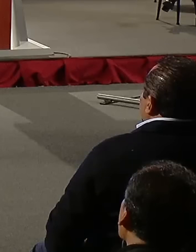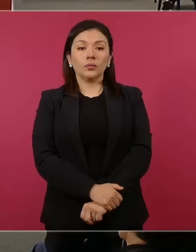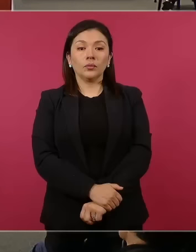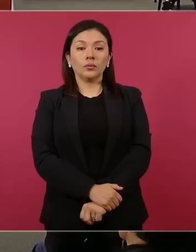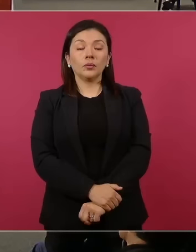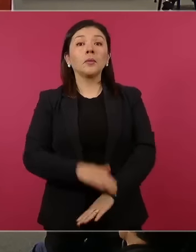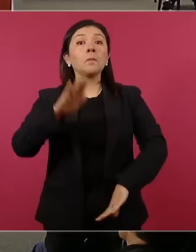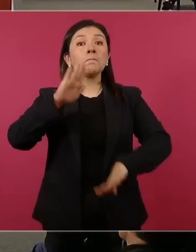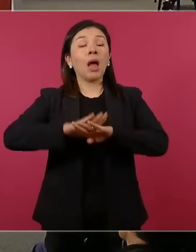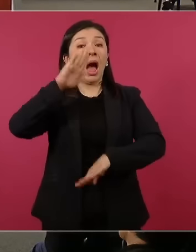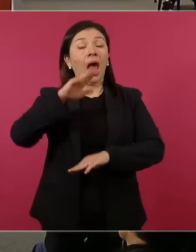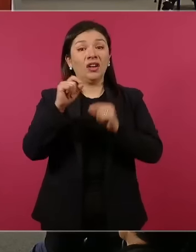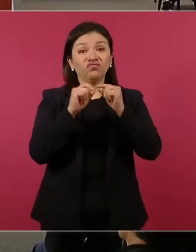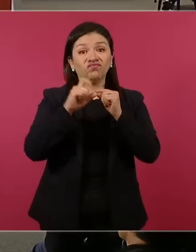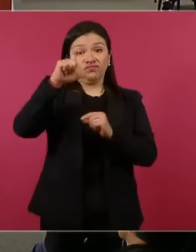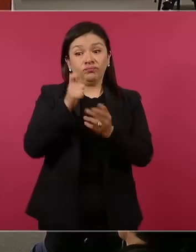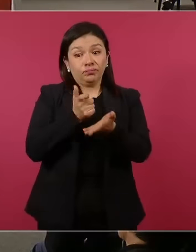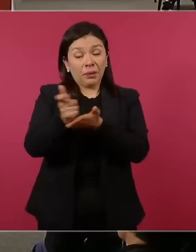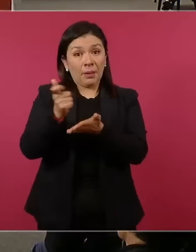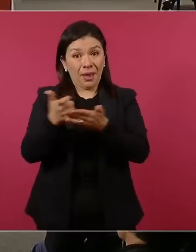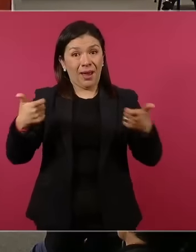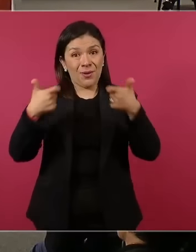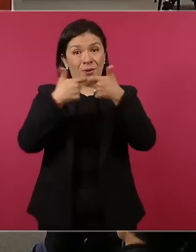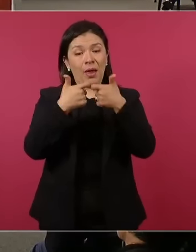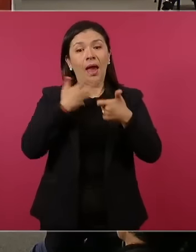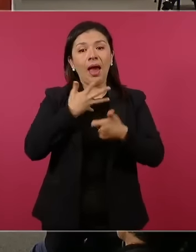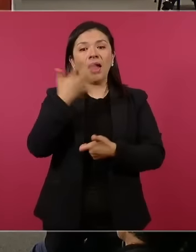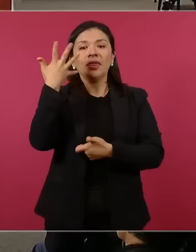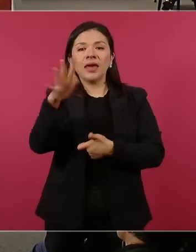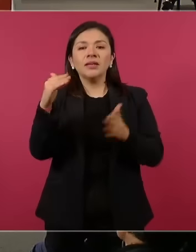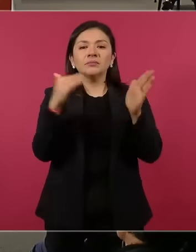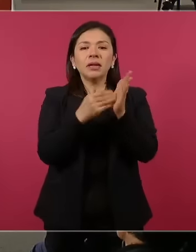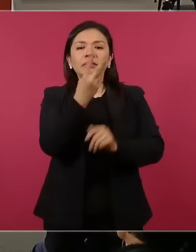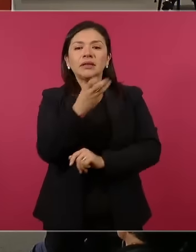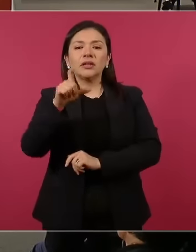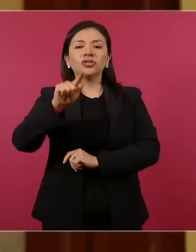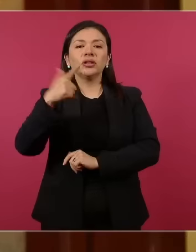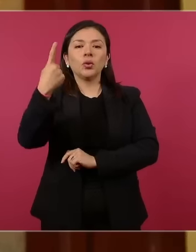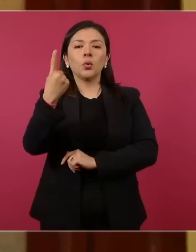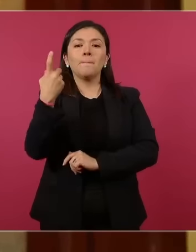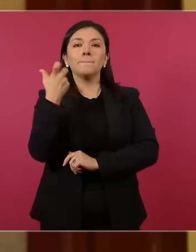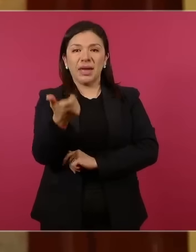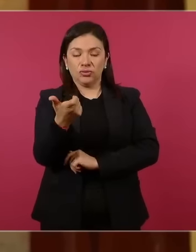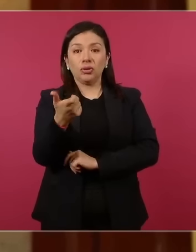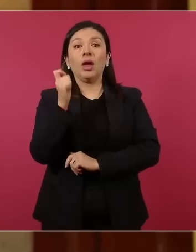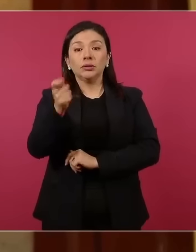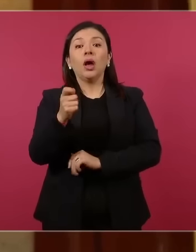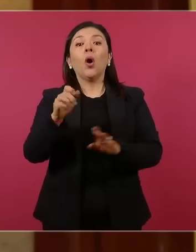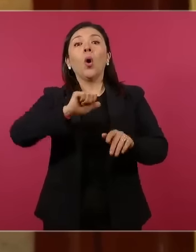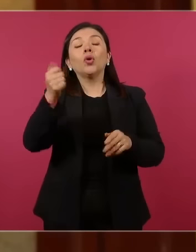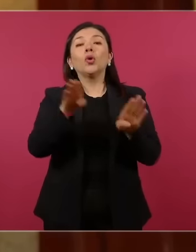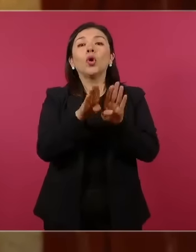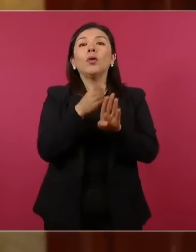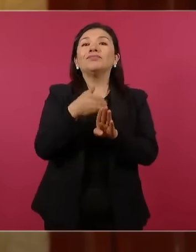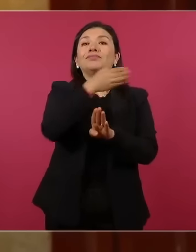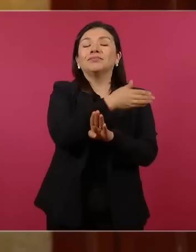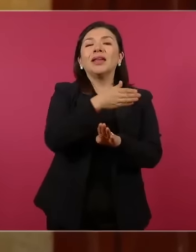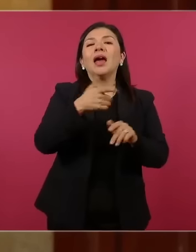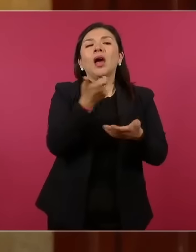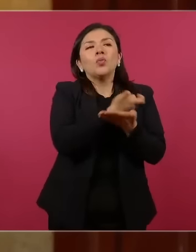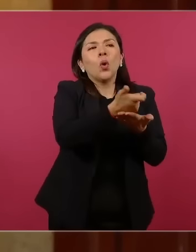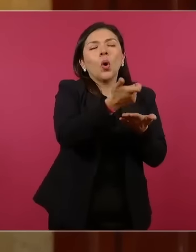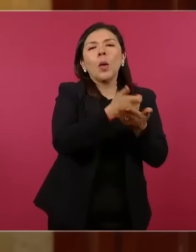de 10,371 pesos, y la tasa de reemplazo pasó del 73% comparado al salario base que